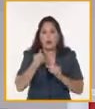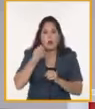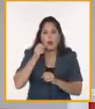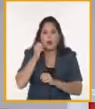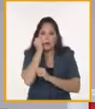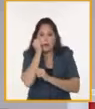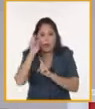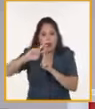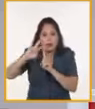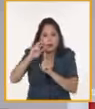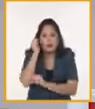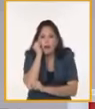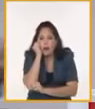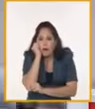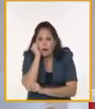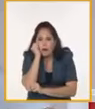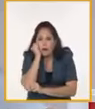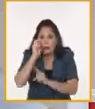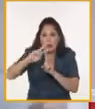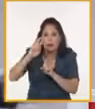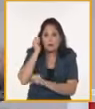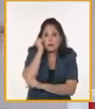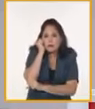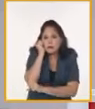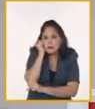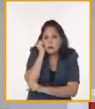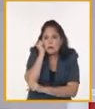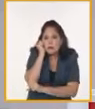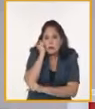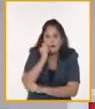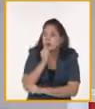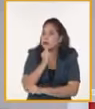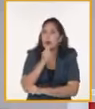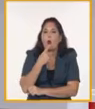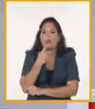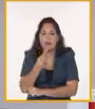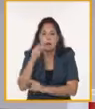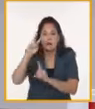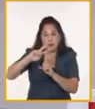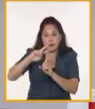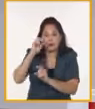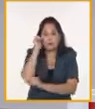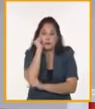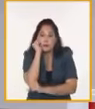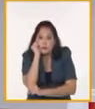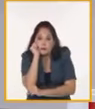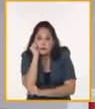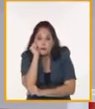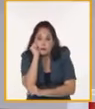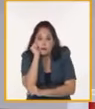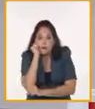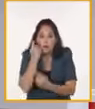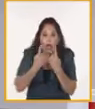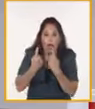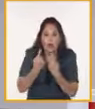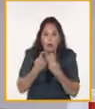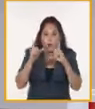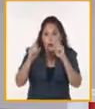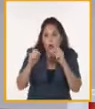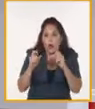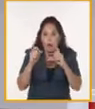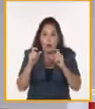niños que permanecen desde edades prácticamente de meses adelante de un televisor viendo constantemente una una carga